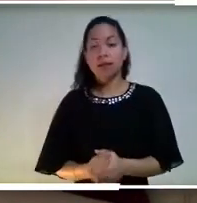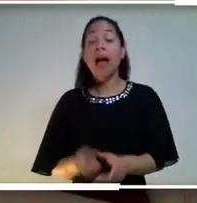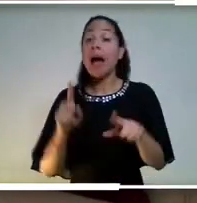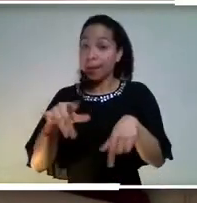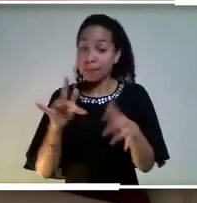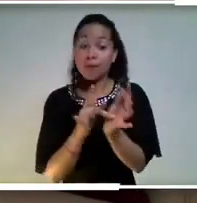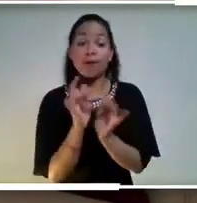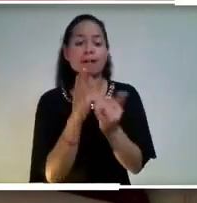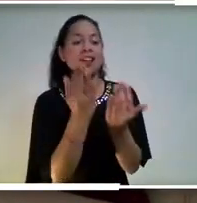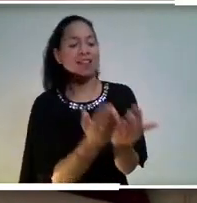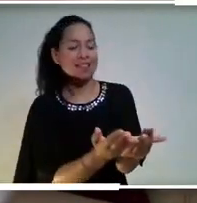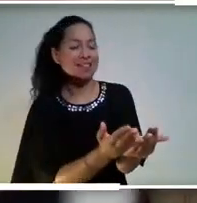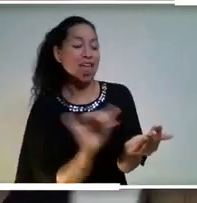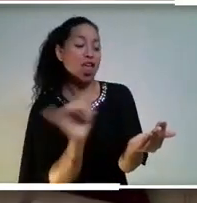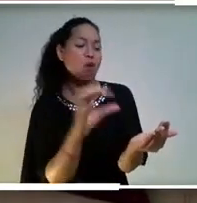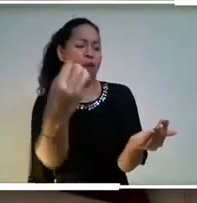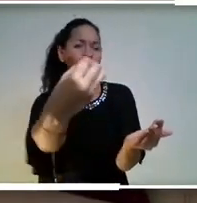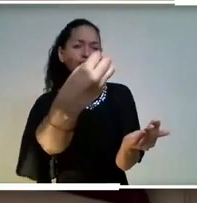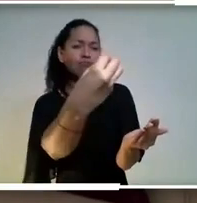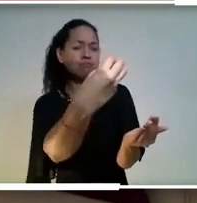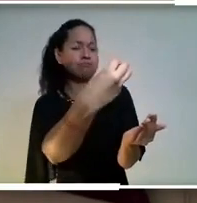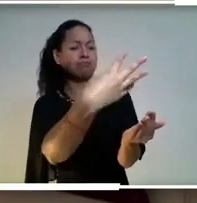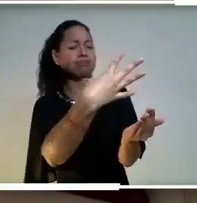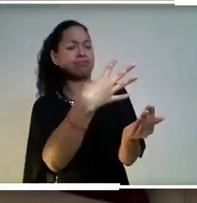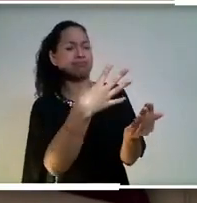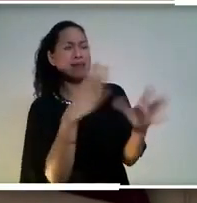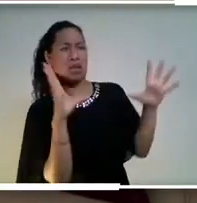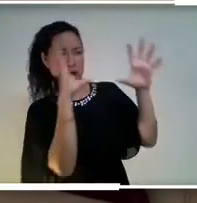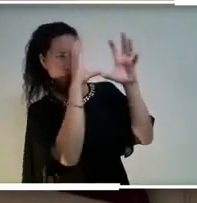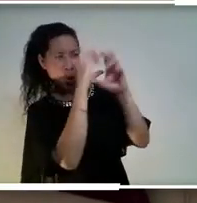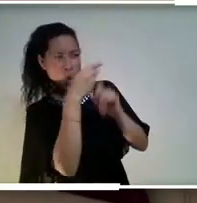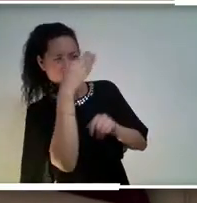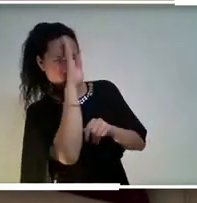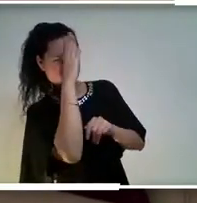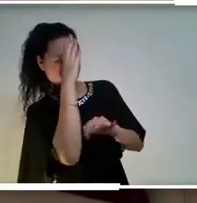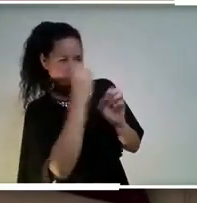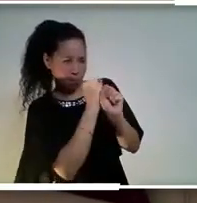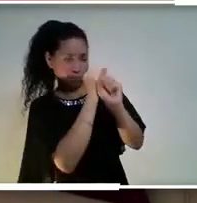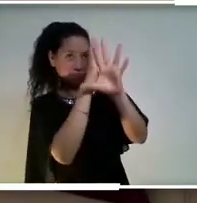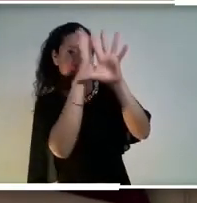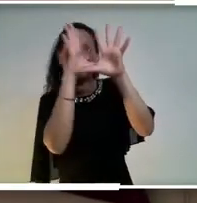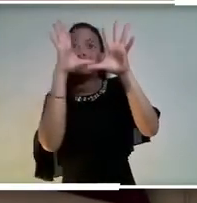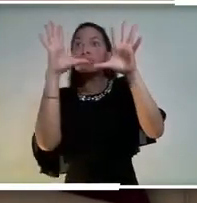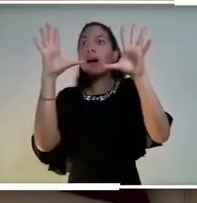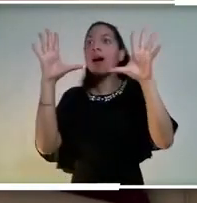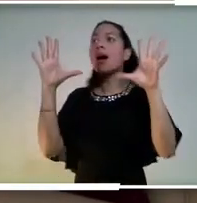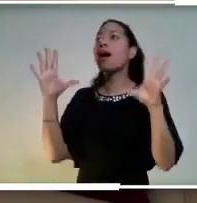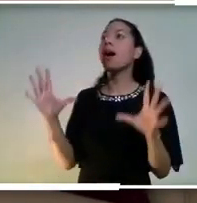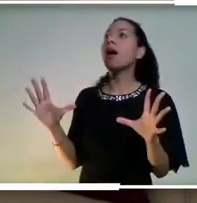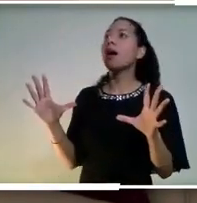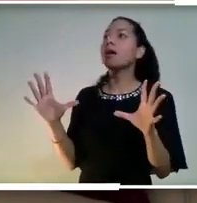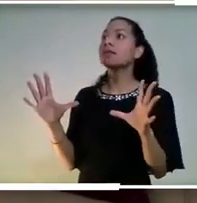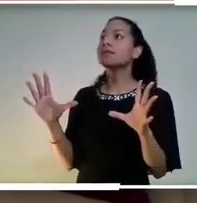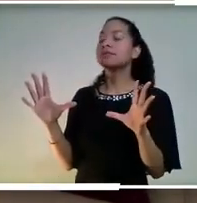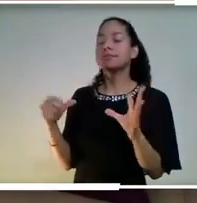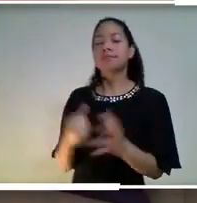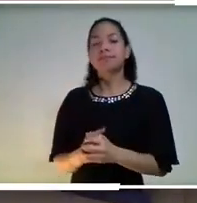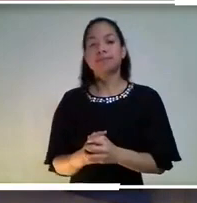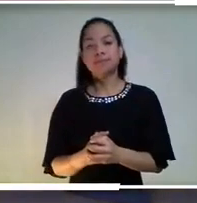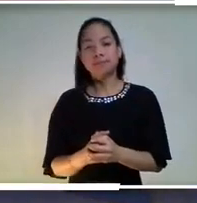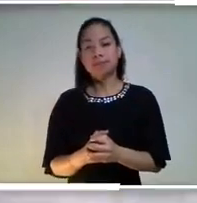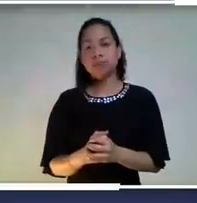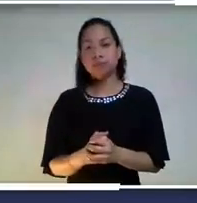y se despeje a las tinieblas de dudas de nuestra mente bueno tal vez te preguntarás qué pasó con el ladrón de la cruz